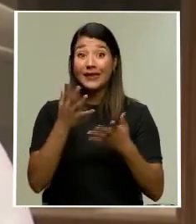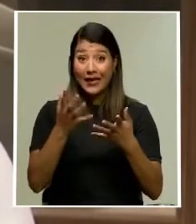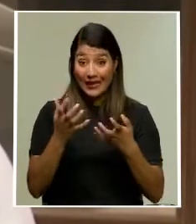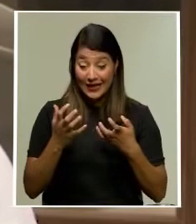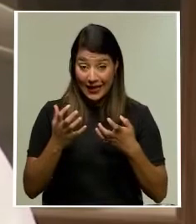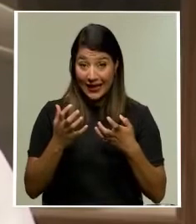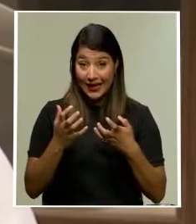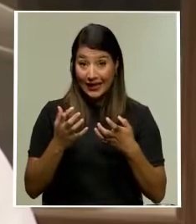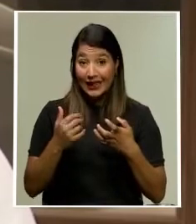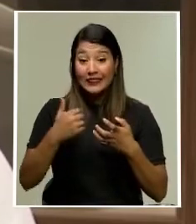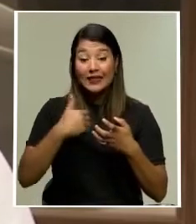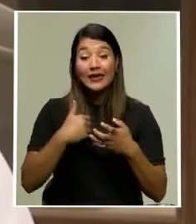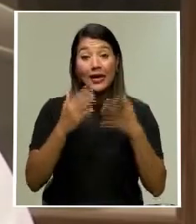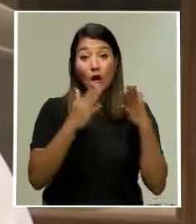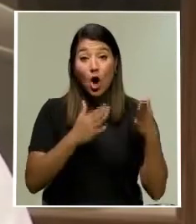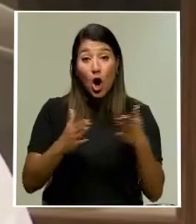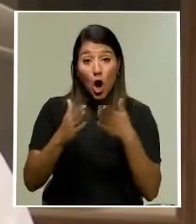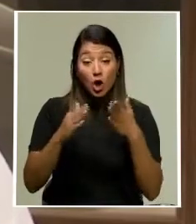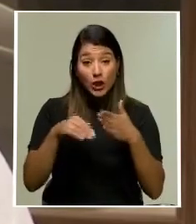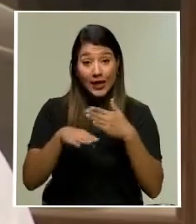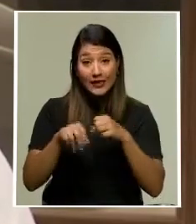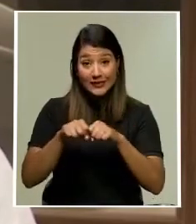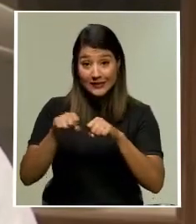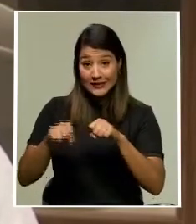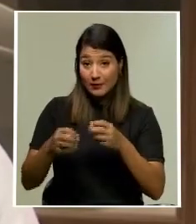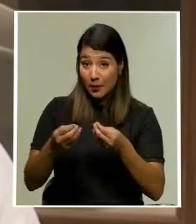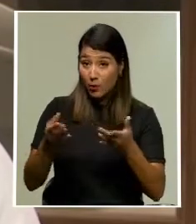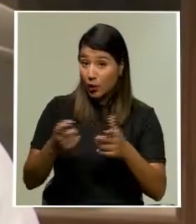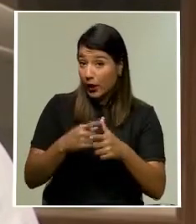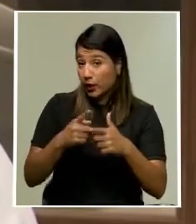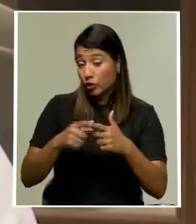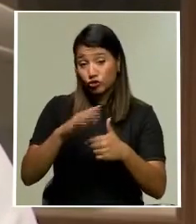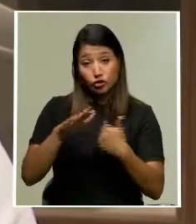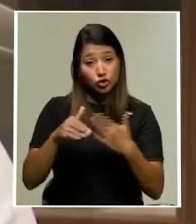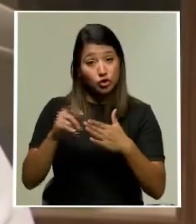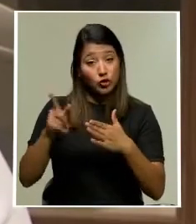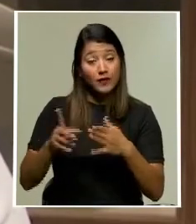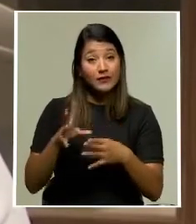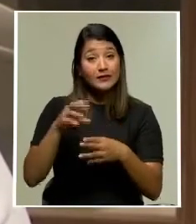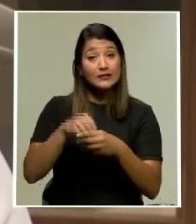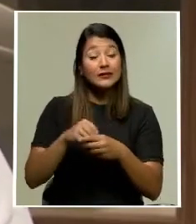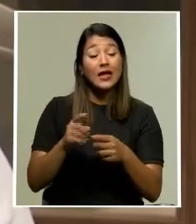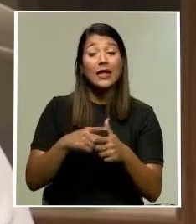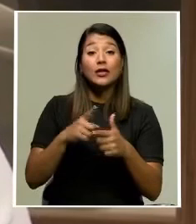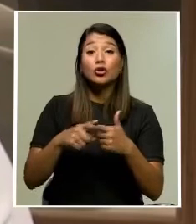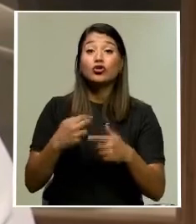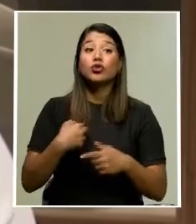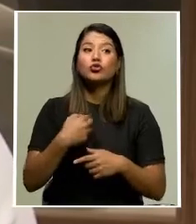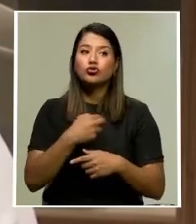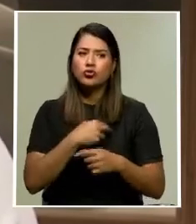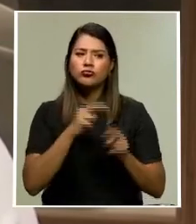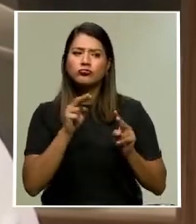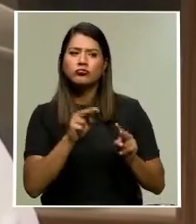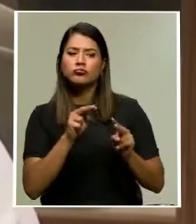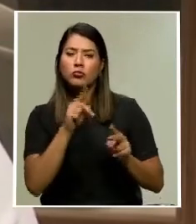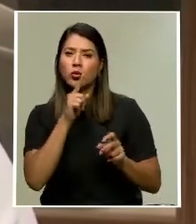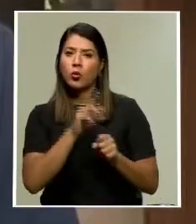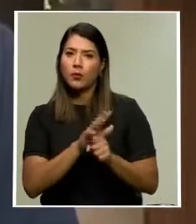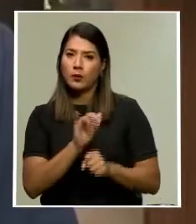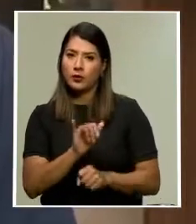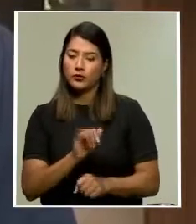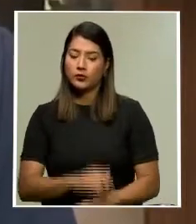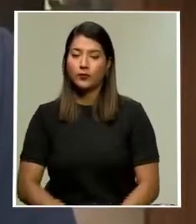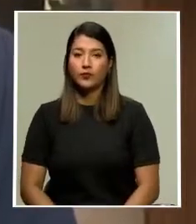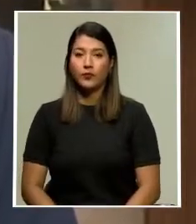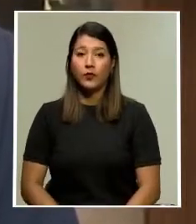orden en todo lo que es el sistema público, todos deberían de estar adentro. Entonces sí, nosotros vamos a velar que aparte se cumpla, ¿verdad?